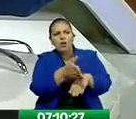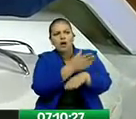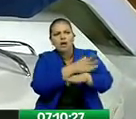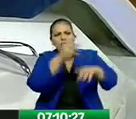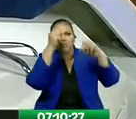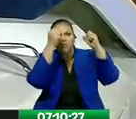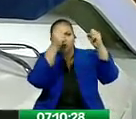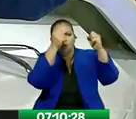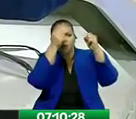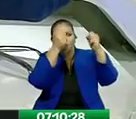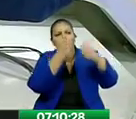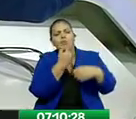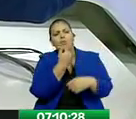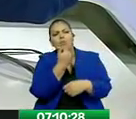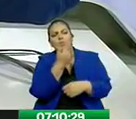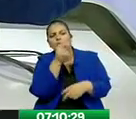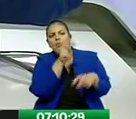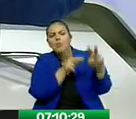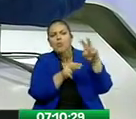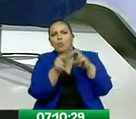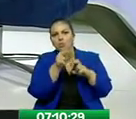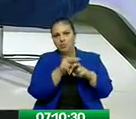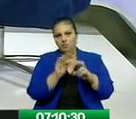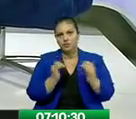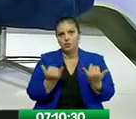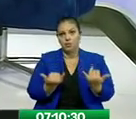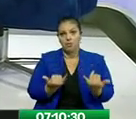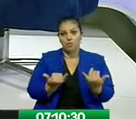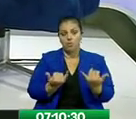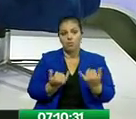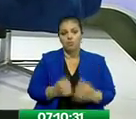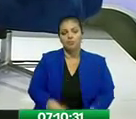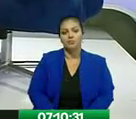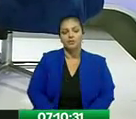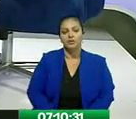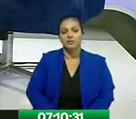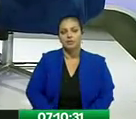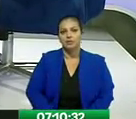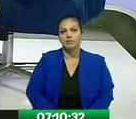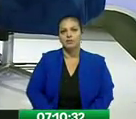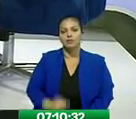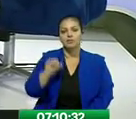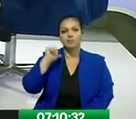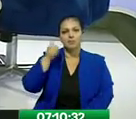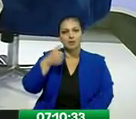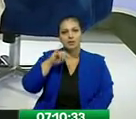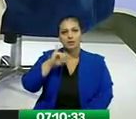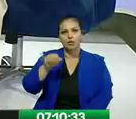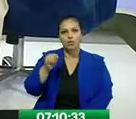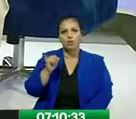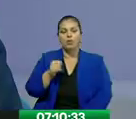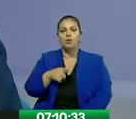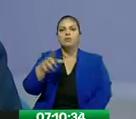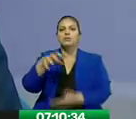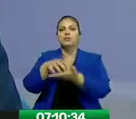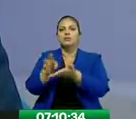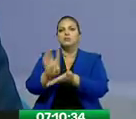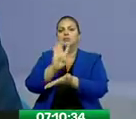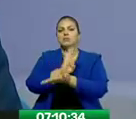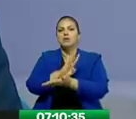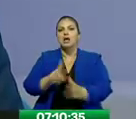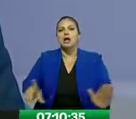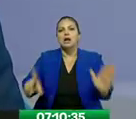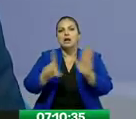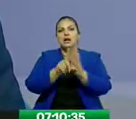Asamblea debatirá el proyecto urgente de crecimiento económico. Para el análisis nos acompaña esta mañana el economista Miguel Ángel